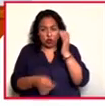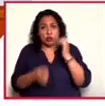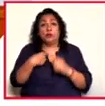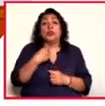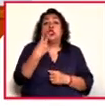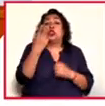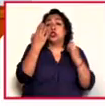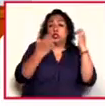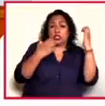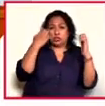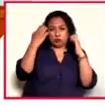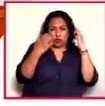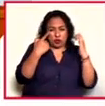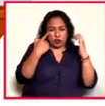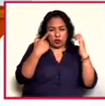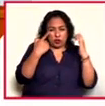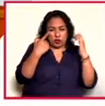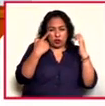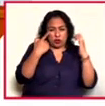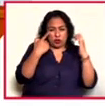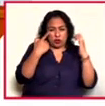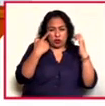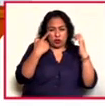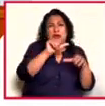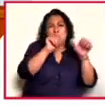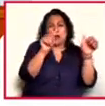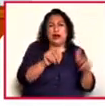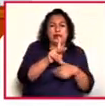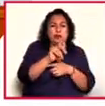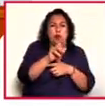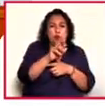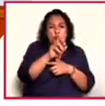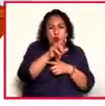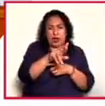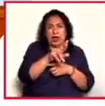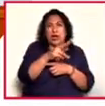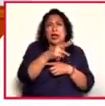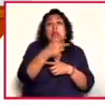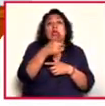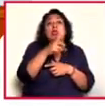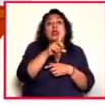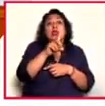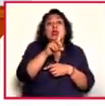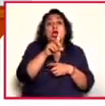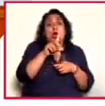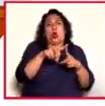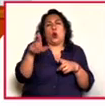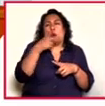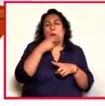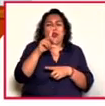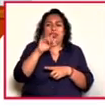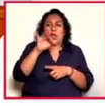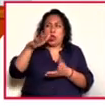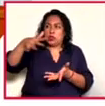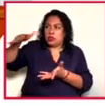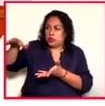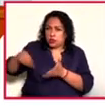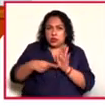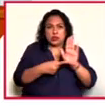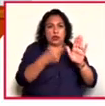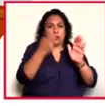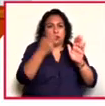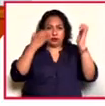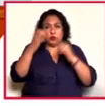exposiciones exploran la colección de arte popular y arte prehispánico que Diego Rivera acumuló. La exposición